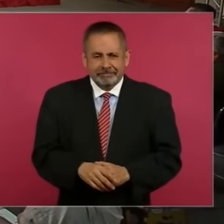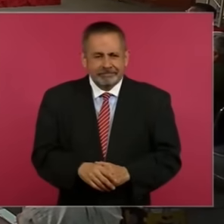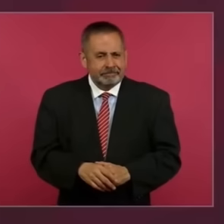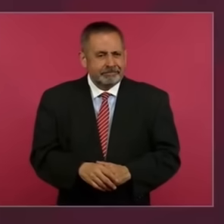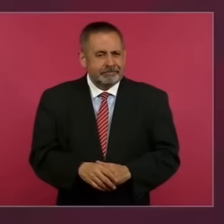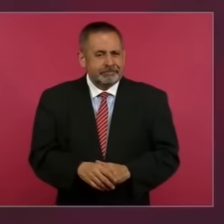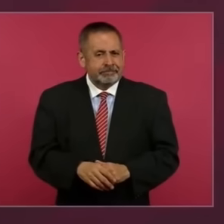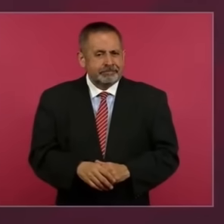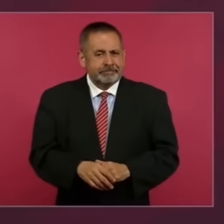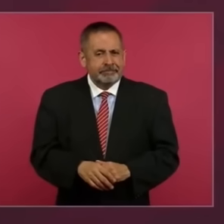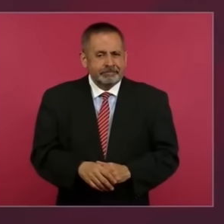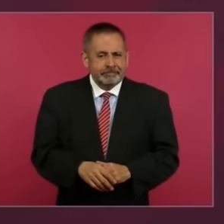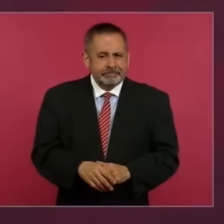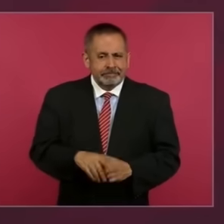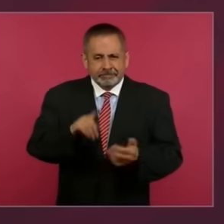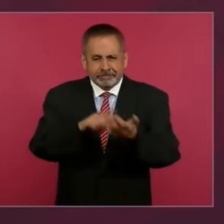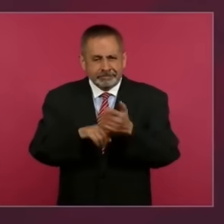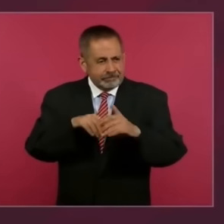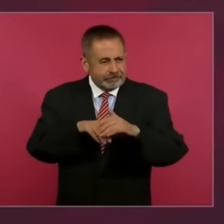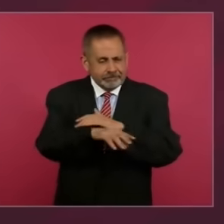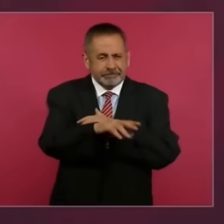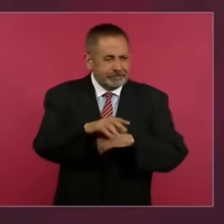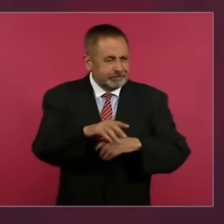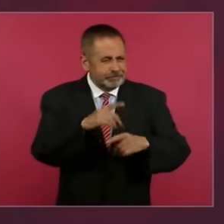responsables, que se mete a eso,